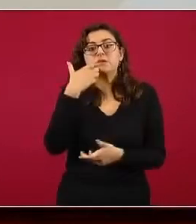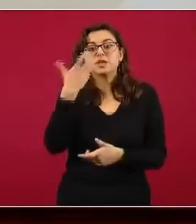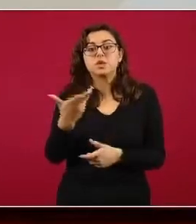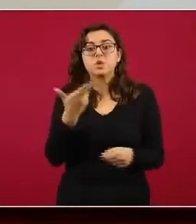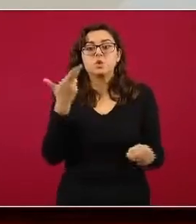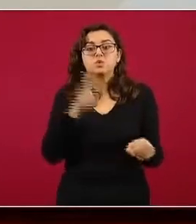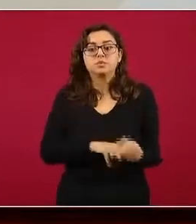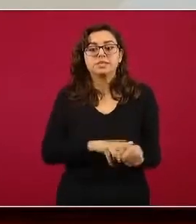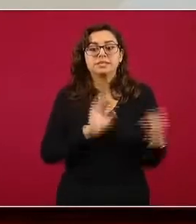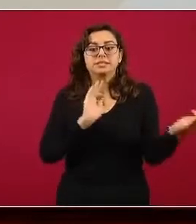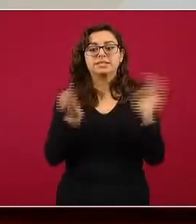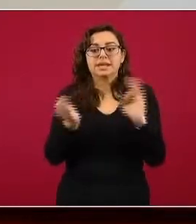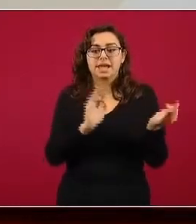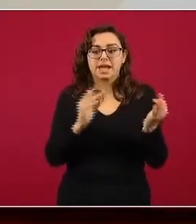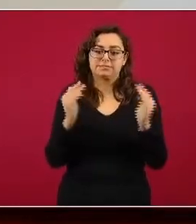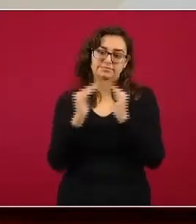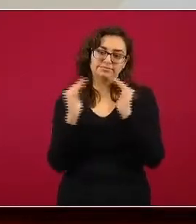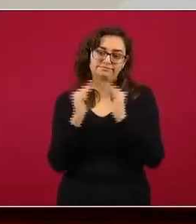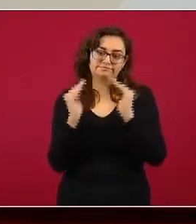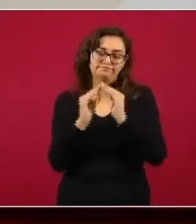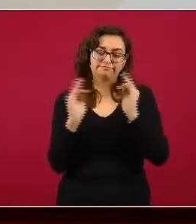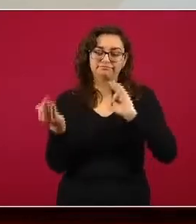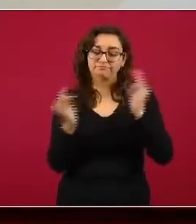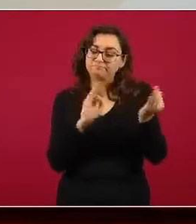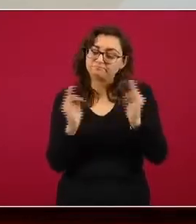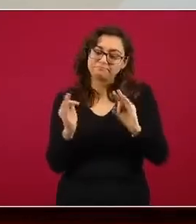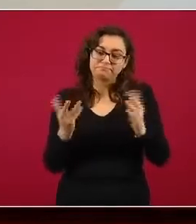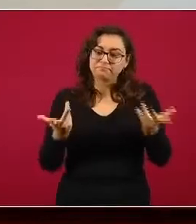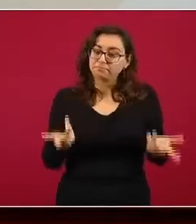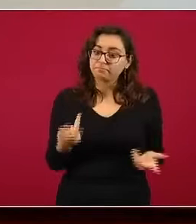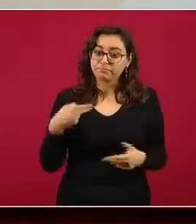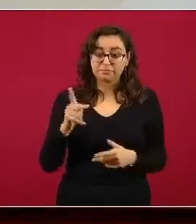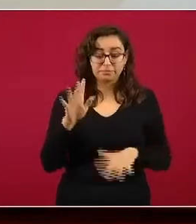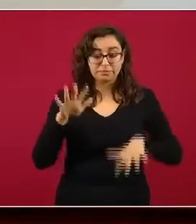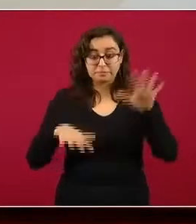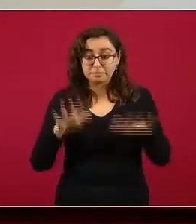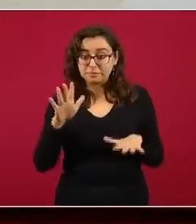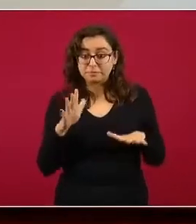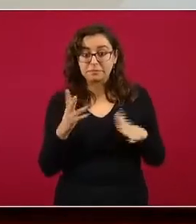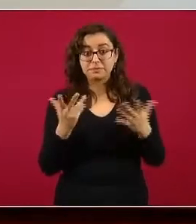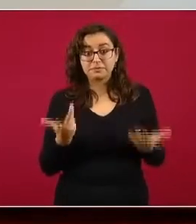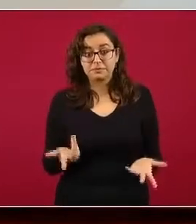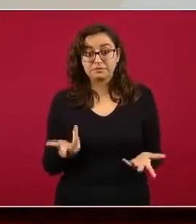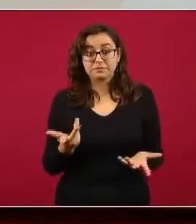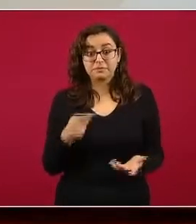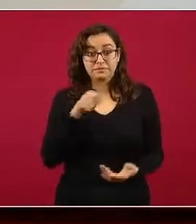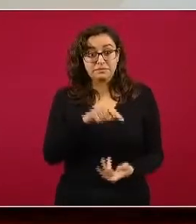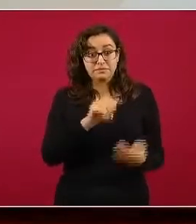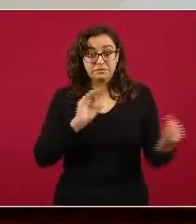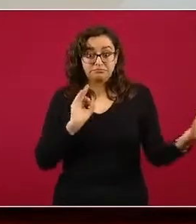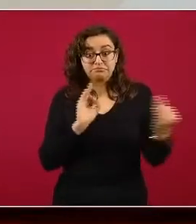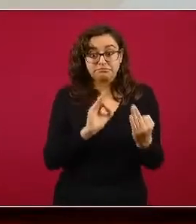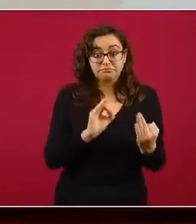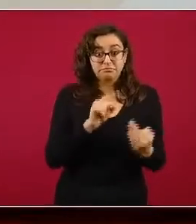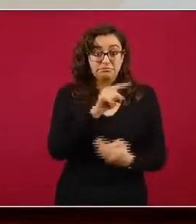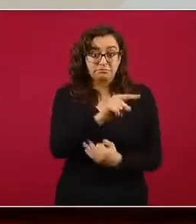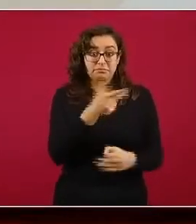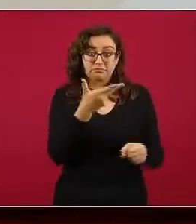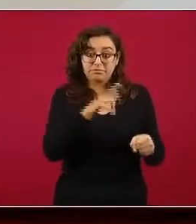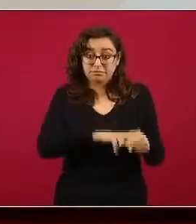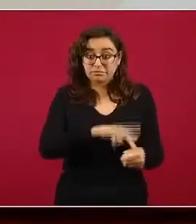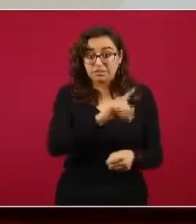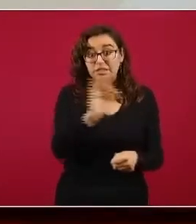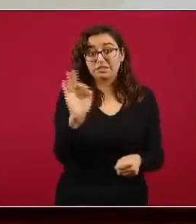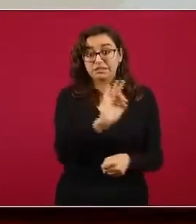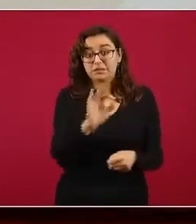en los hospitales más cercanos a sus domicilios. Sin embargo, no necesariamente el que un hospital esté cercano a su domicilio